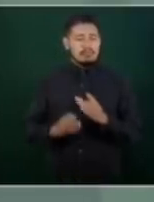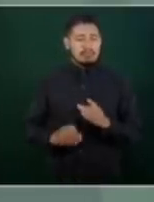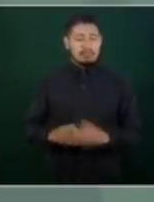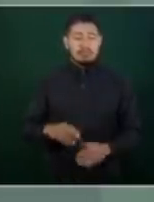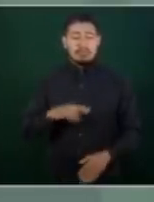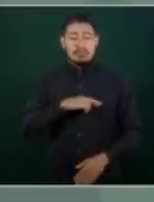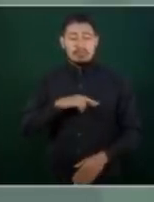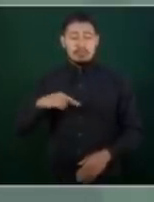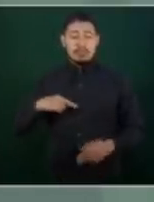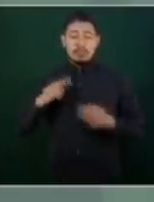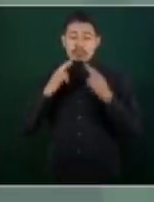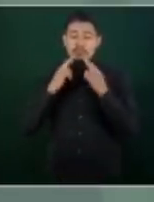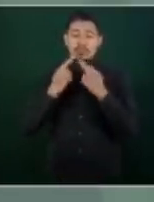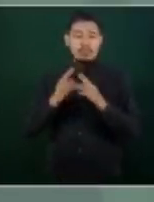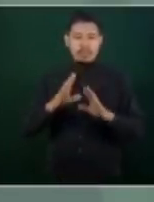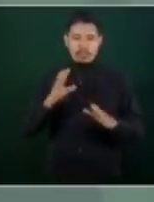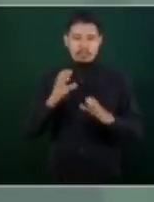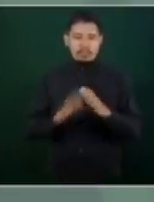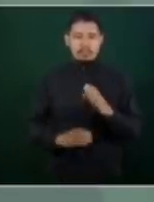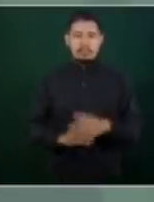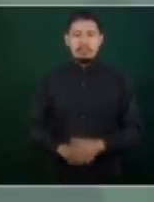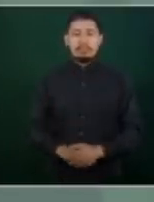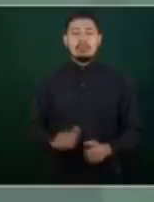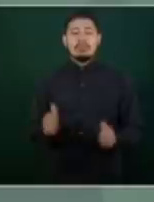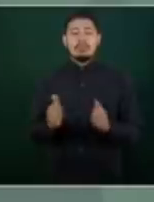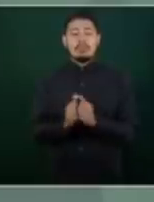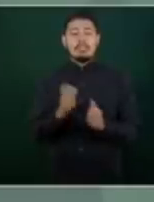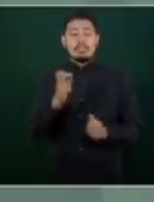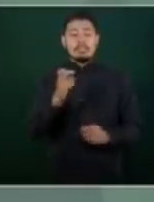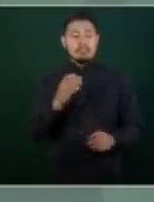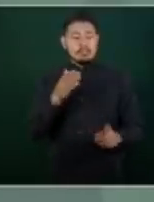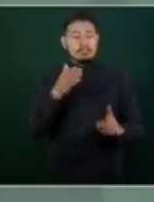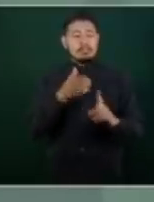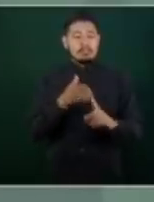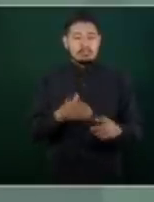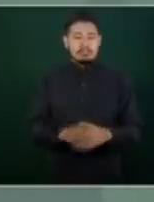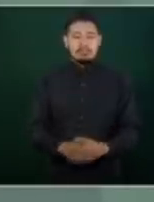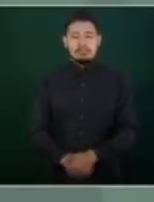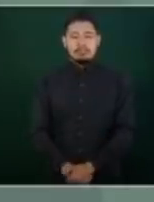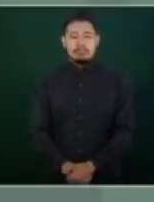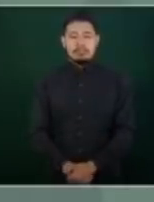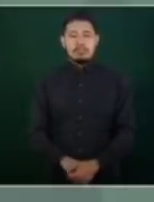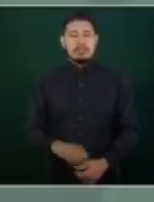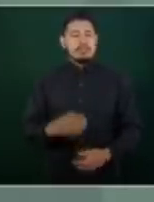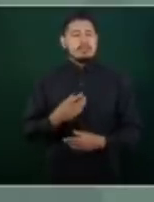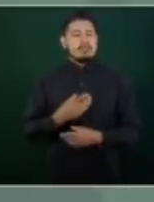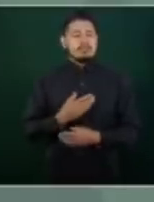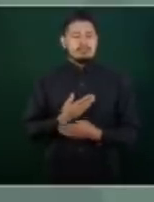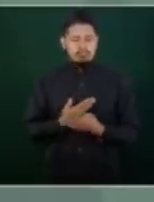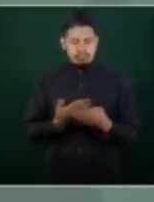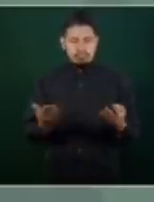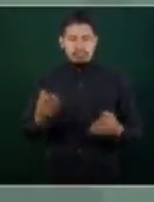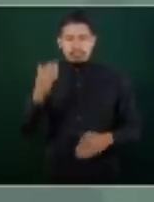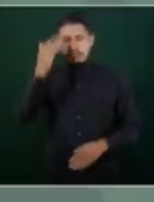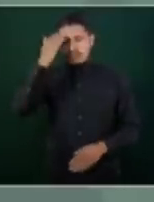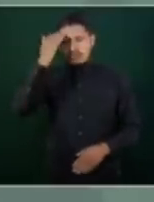nuestra reunión con ese propósito. Se va a dar a conocer un